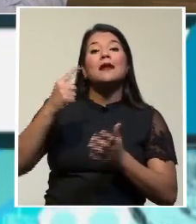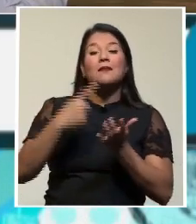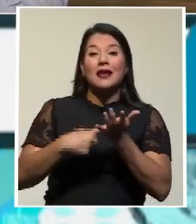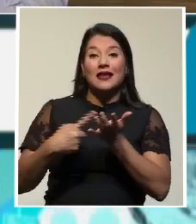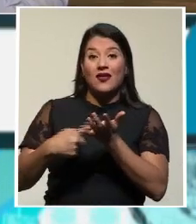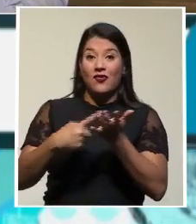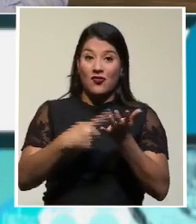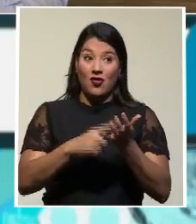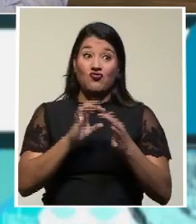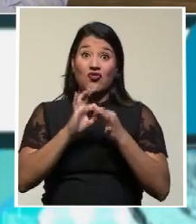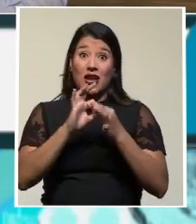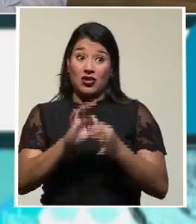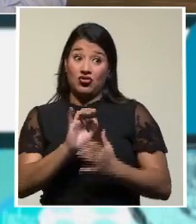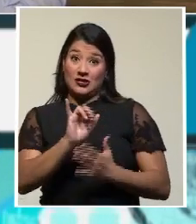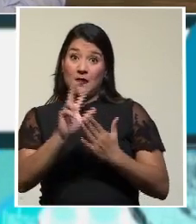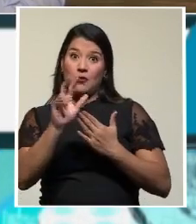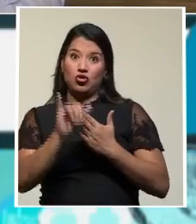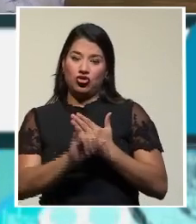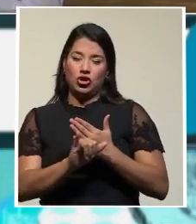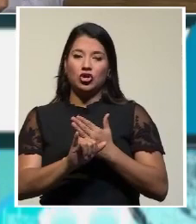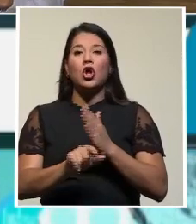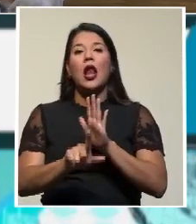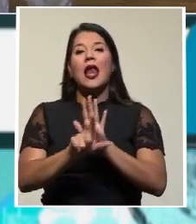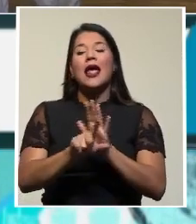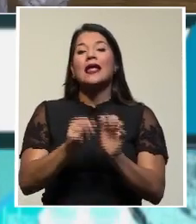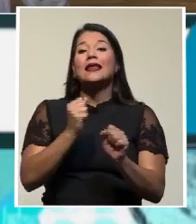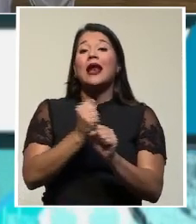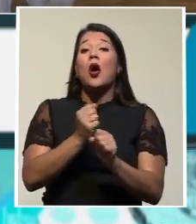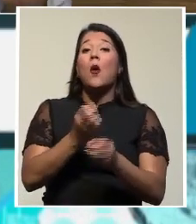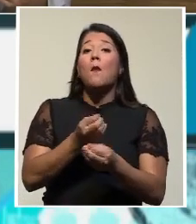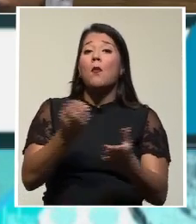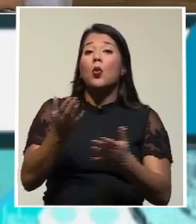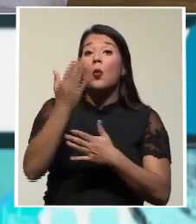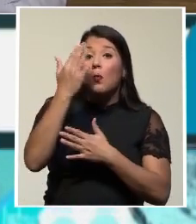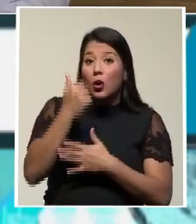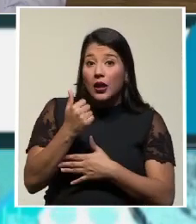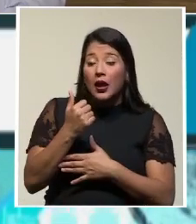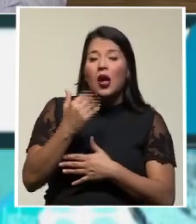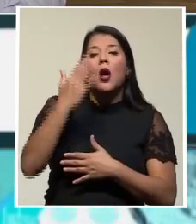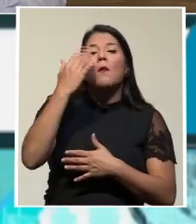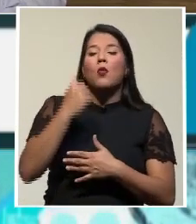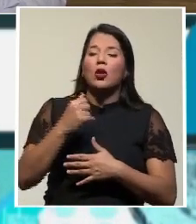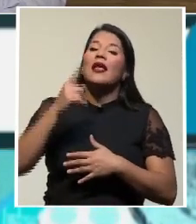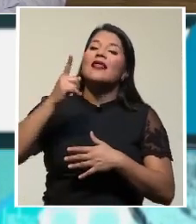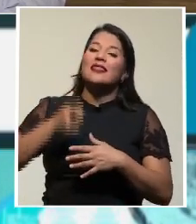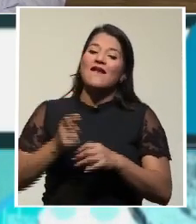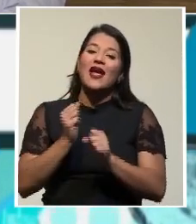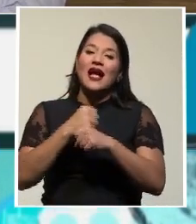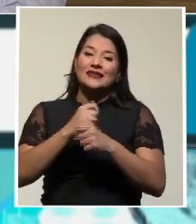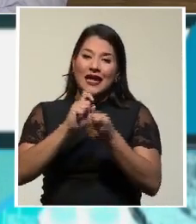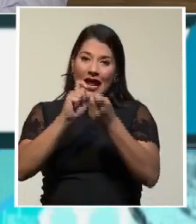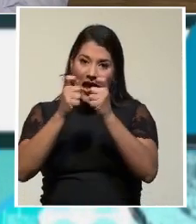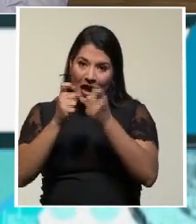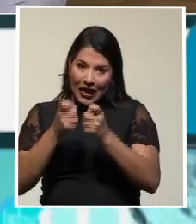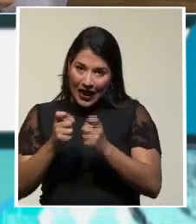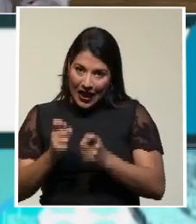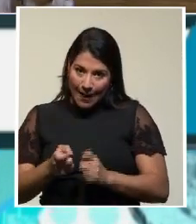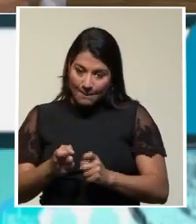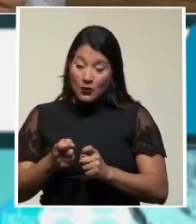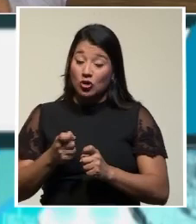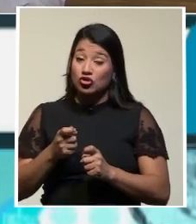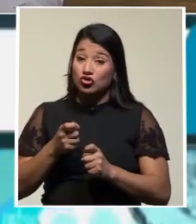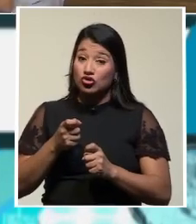es este proyecto de ley marco de empleo público, debido a que se tienen que dar las correcciones que se mencionen en